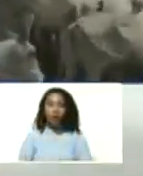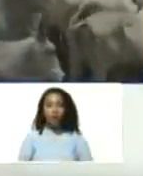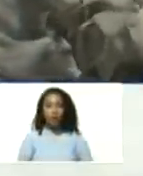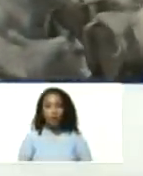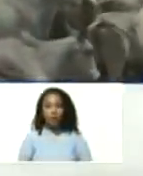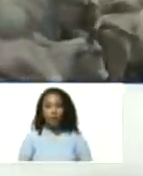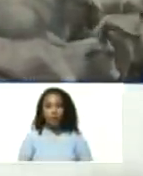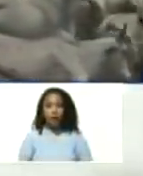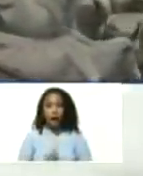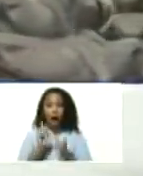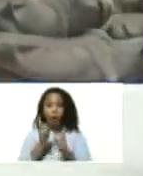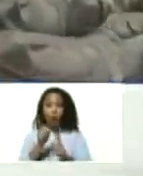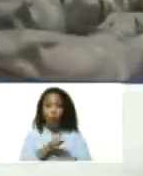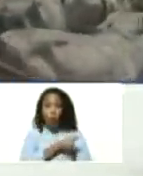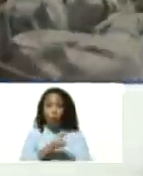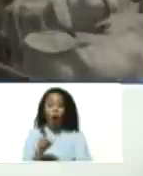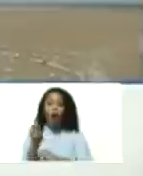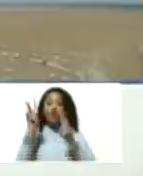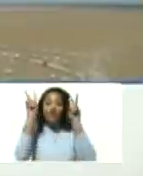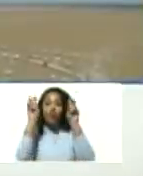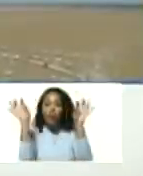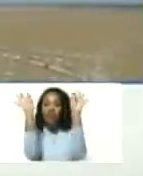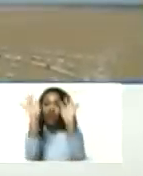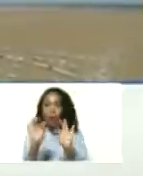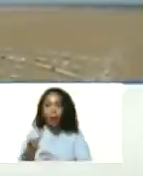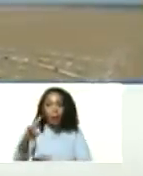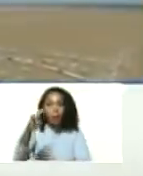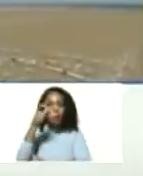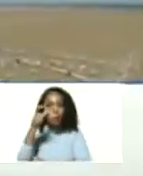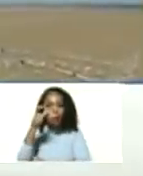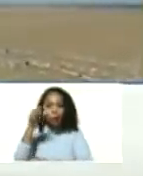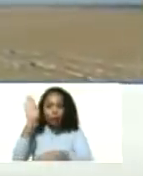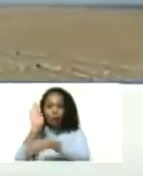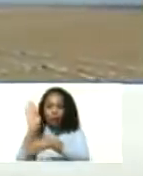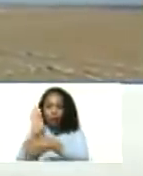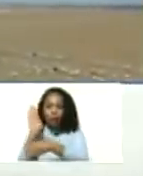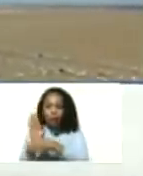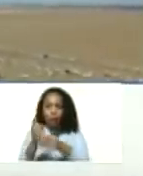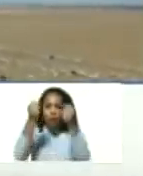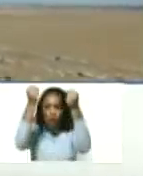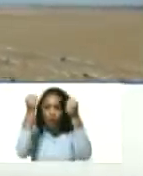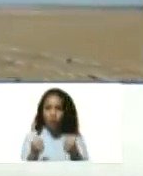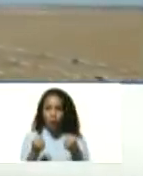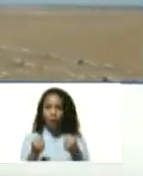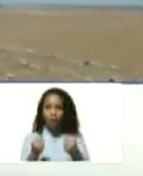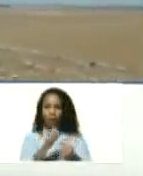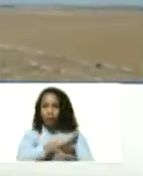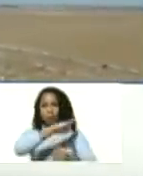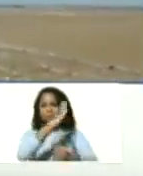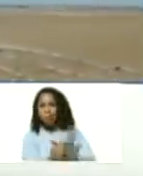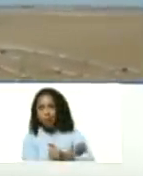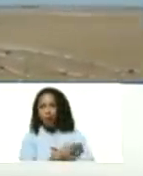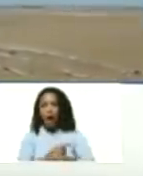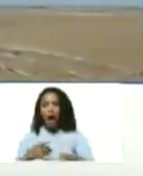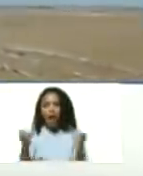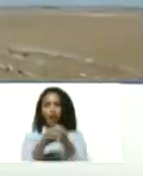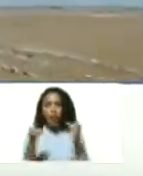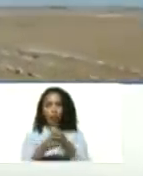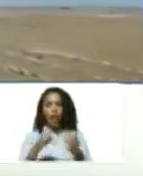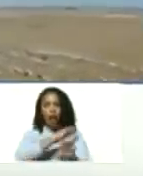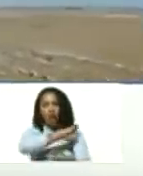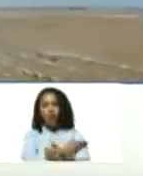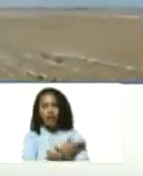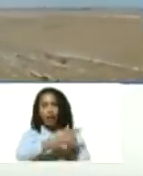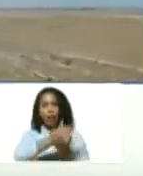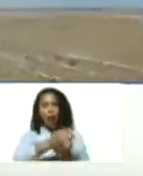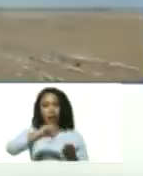ordenado nuevas medidas de seguridad estrictas al comando estratégico operacional de la fuerza armada nacional